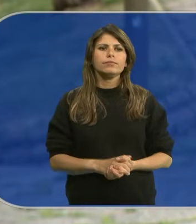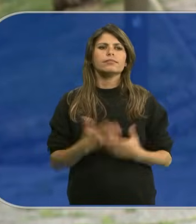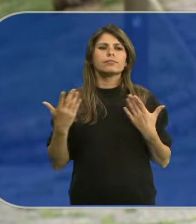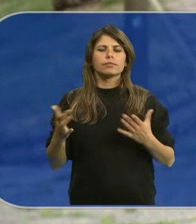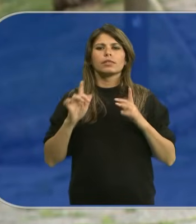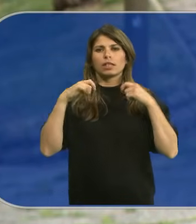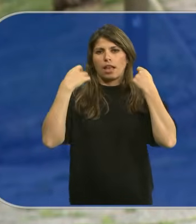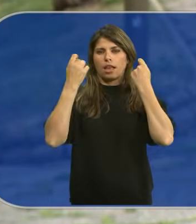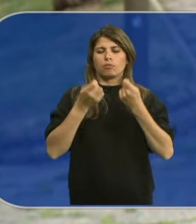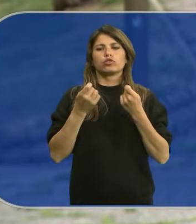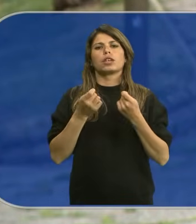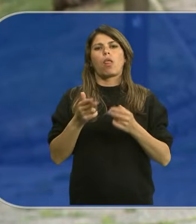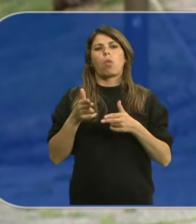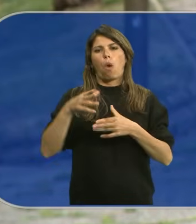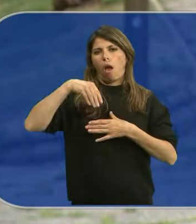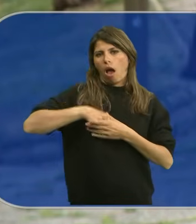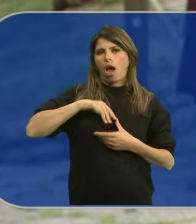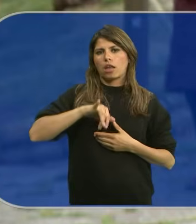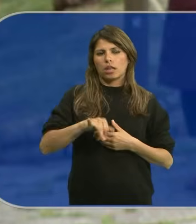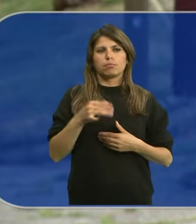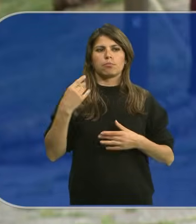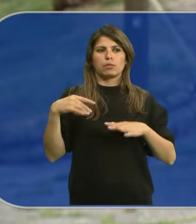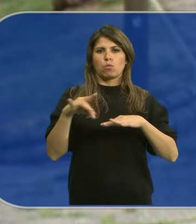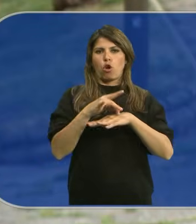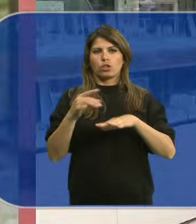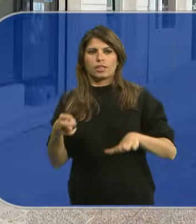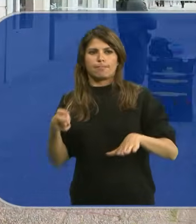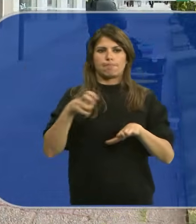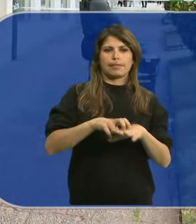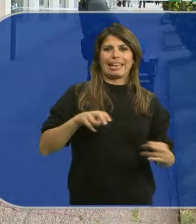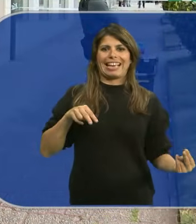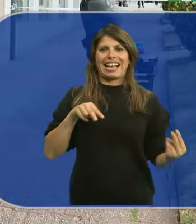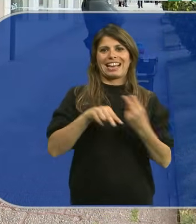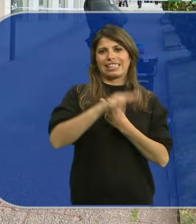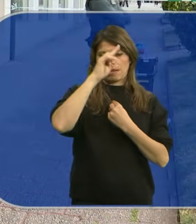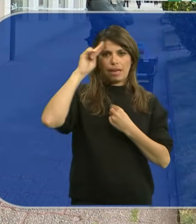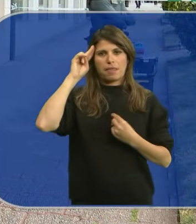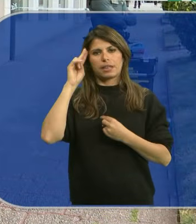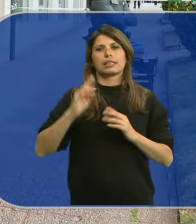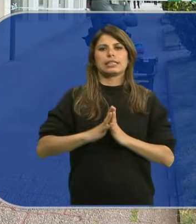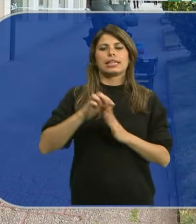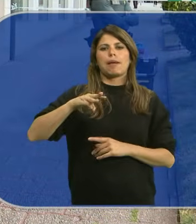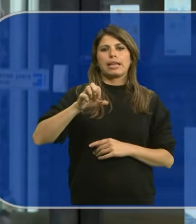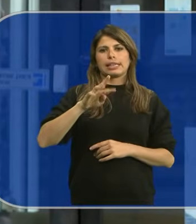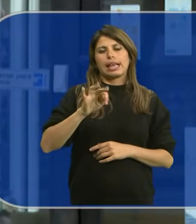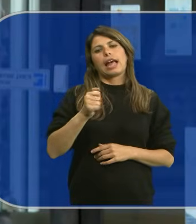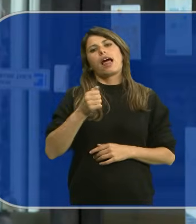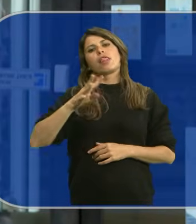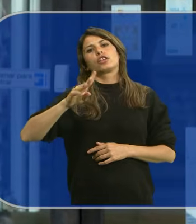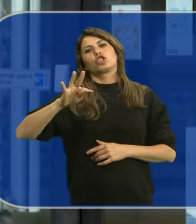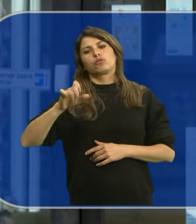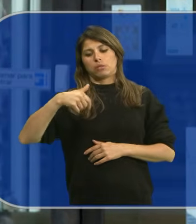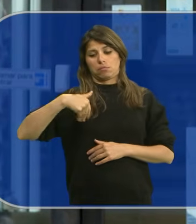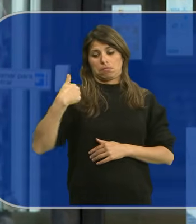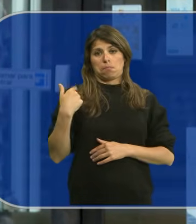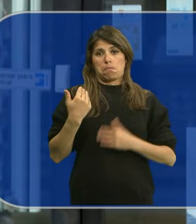Un encapuchado armado ha asaltado esta joyería de la carretera de Madrid de Santa Marta de Tormes en la mañana de este miércoles.